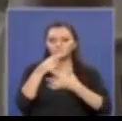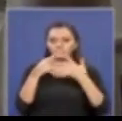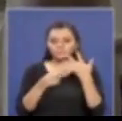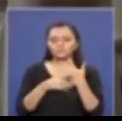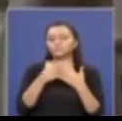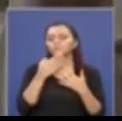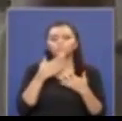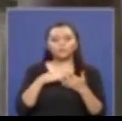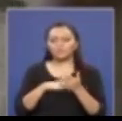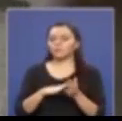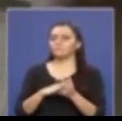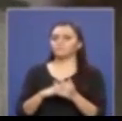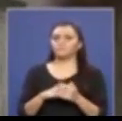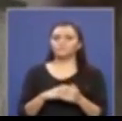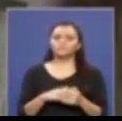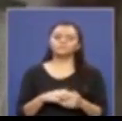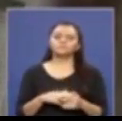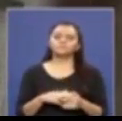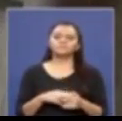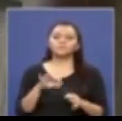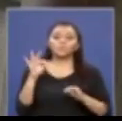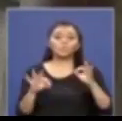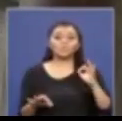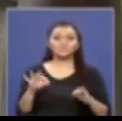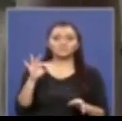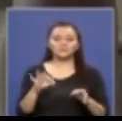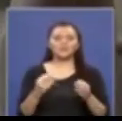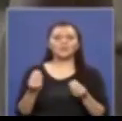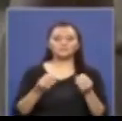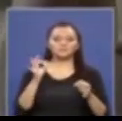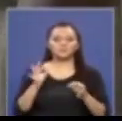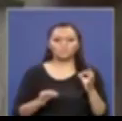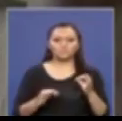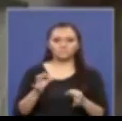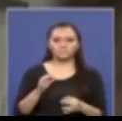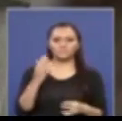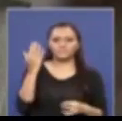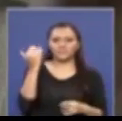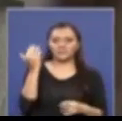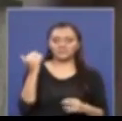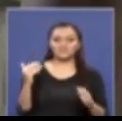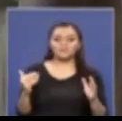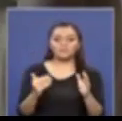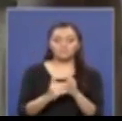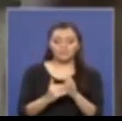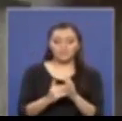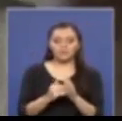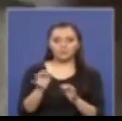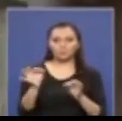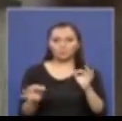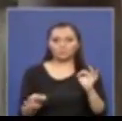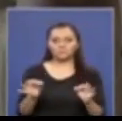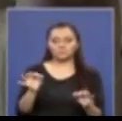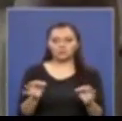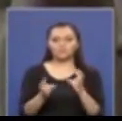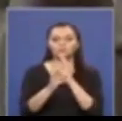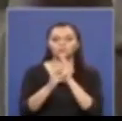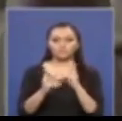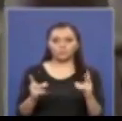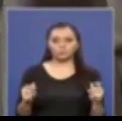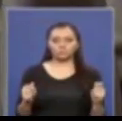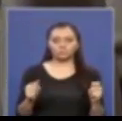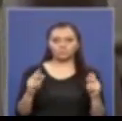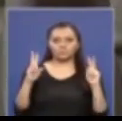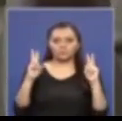En cuestión de acciones judiciales, ha habido cerca de 15.000 acciones judiciales para resolver los casos,